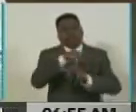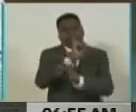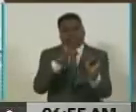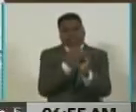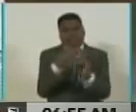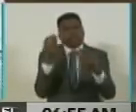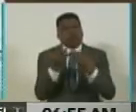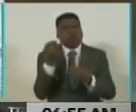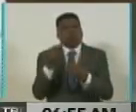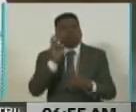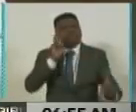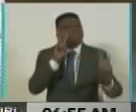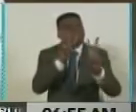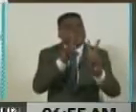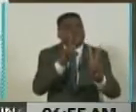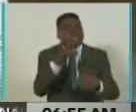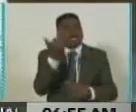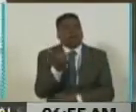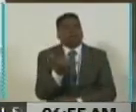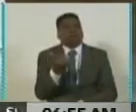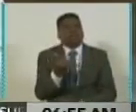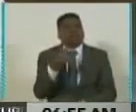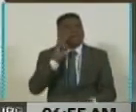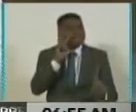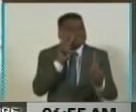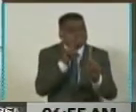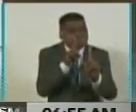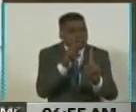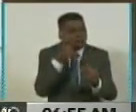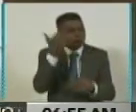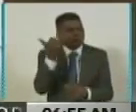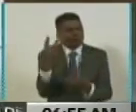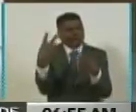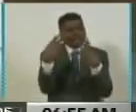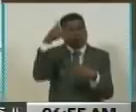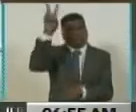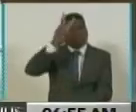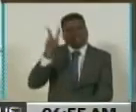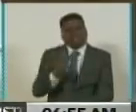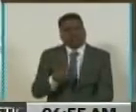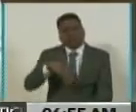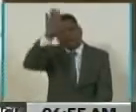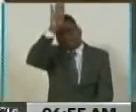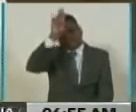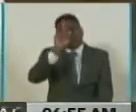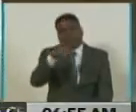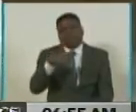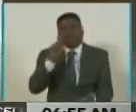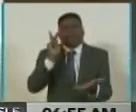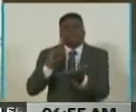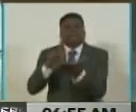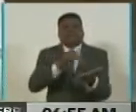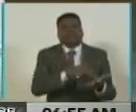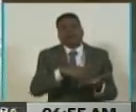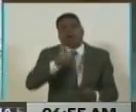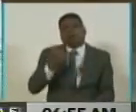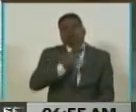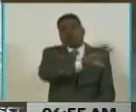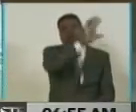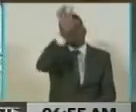siendo vista Venezuela? ¿Cómo lo ve tanto la UNASUR, que ha participado, claro, en todo este proceso, el Vaticano, que también ha participado, e incluso otros países no